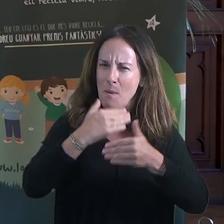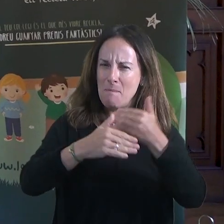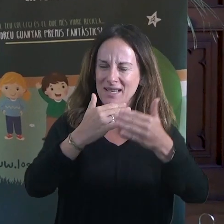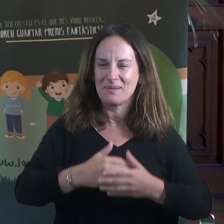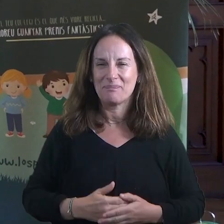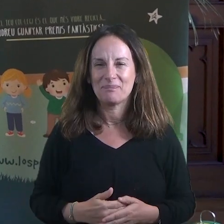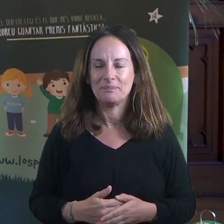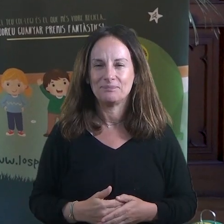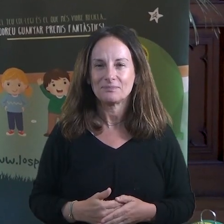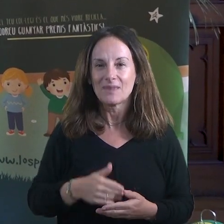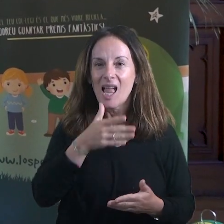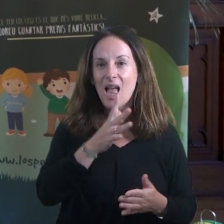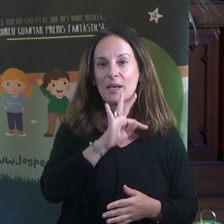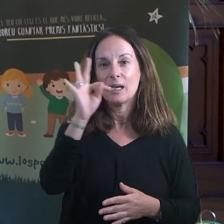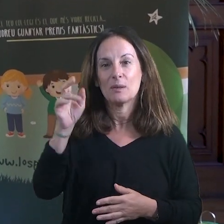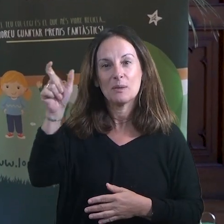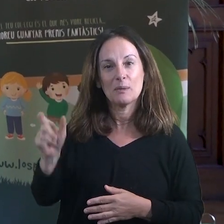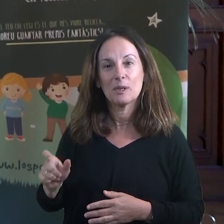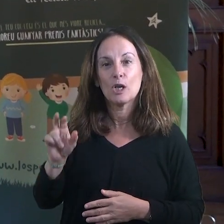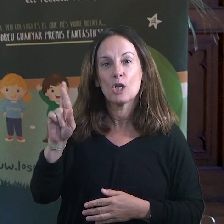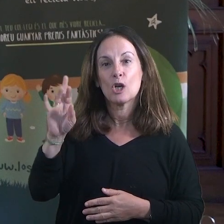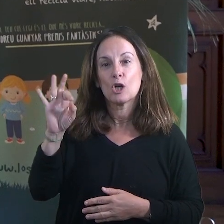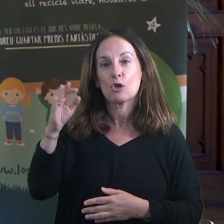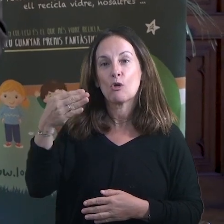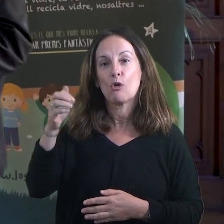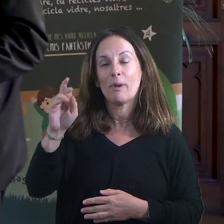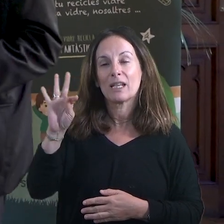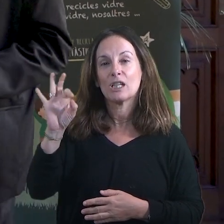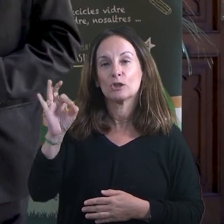Ara vam separar d'en Roberto d'Ecovidrio.